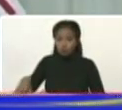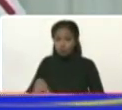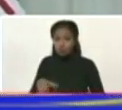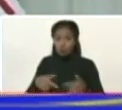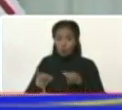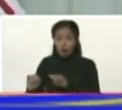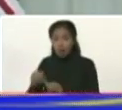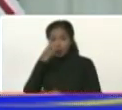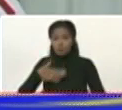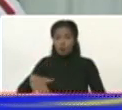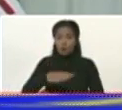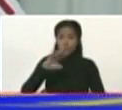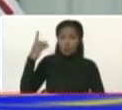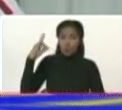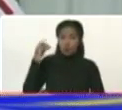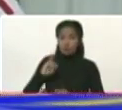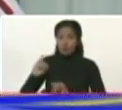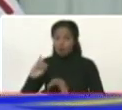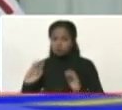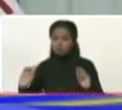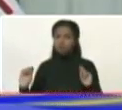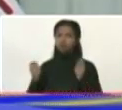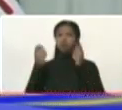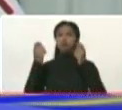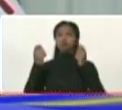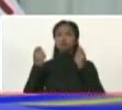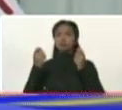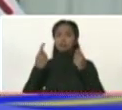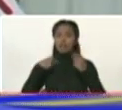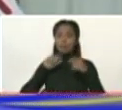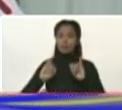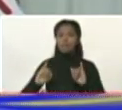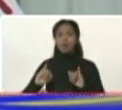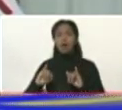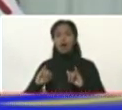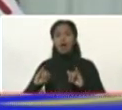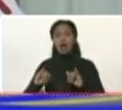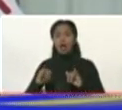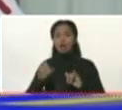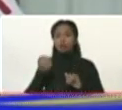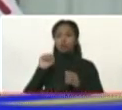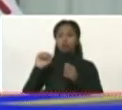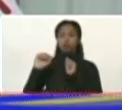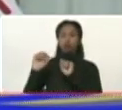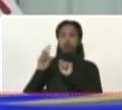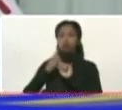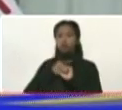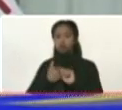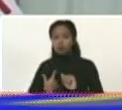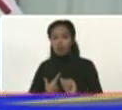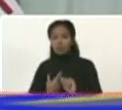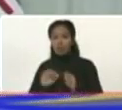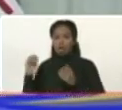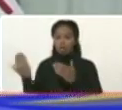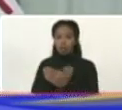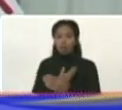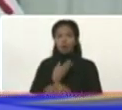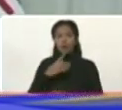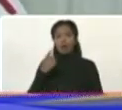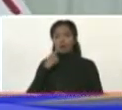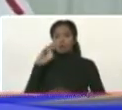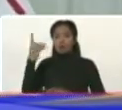pueblo de Bolivia está alzado, está en insurrección popular contra el golpe de Estado. Y Bolivia a esta hora